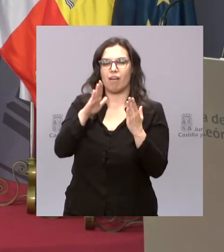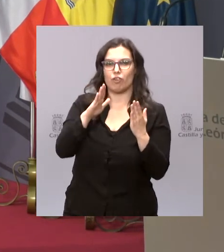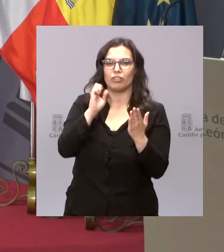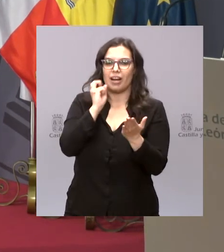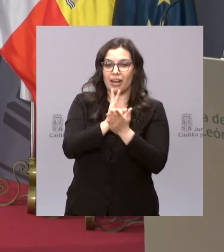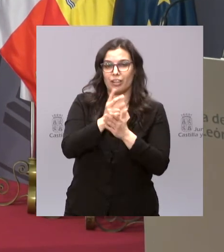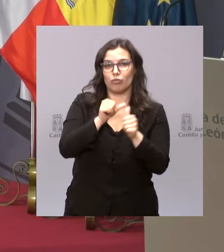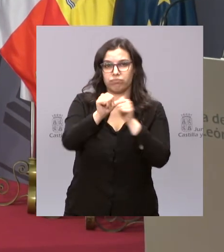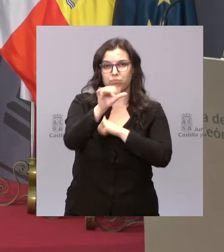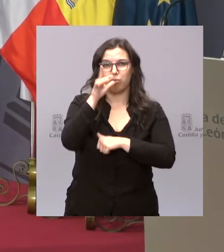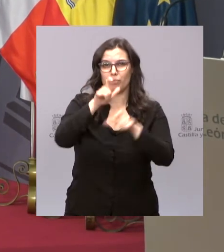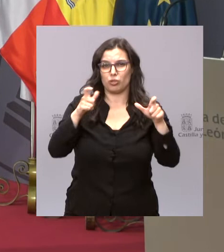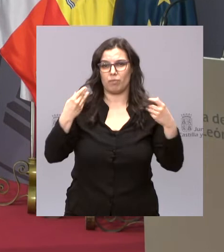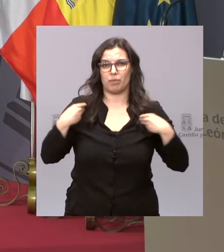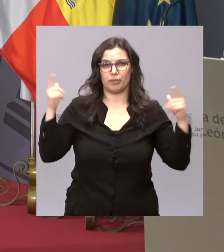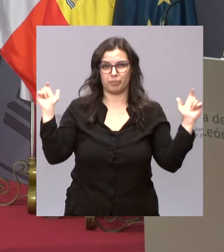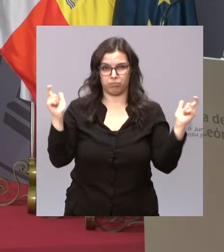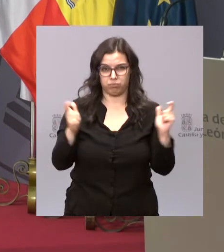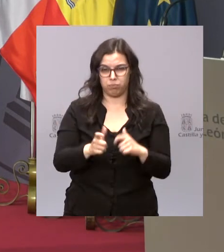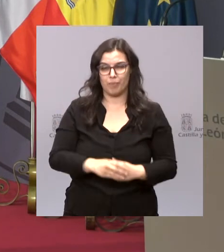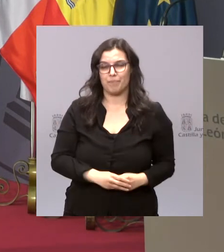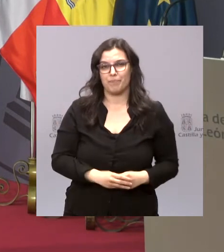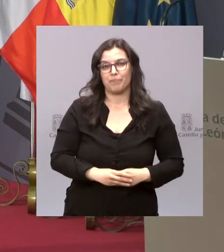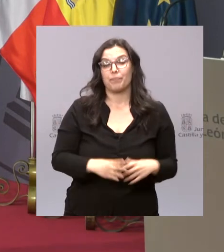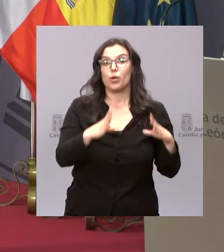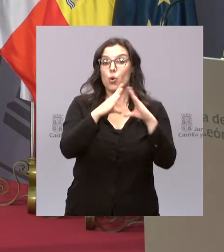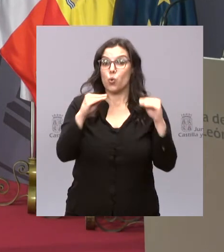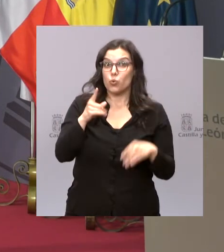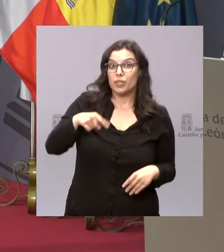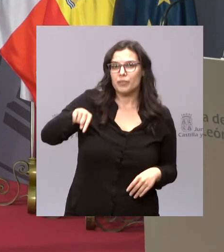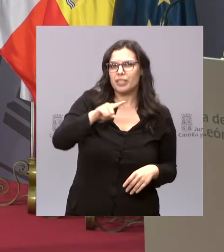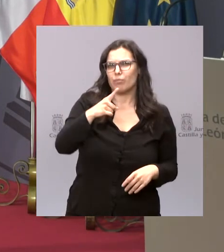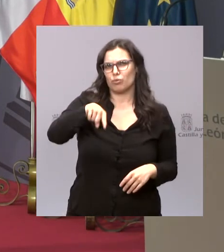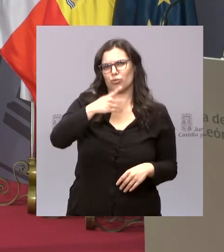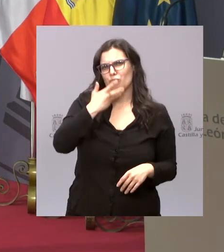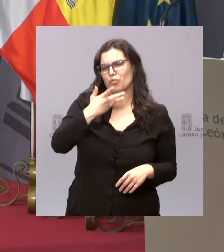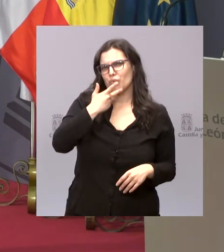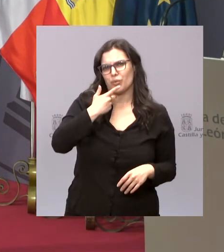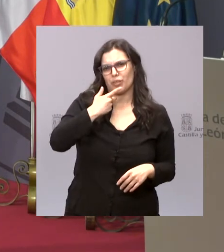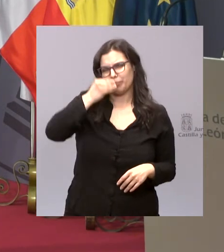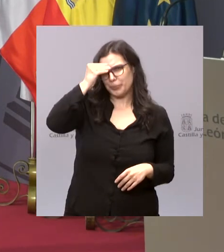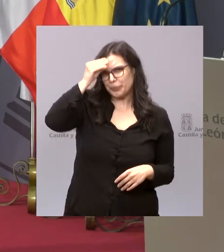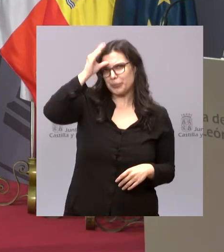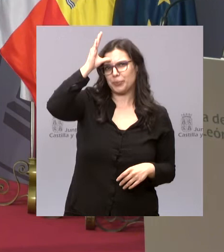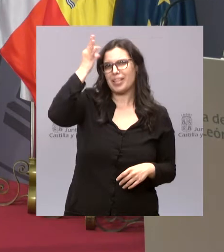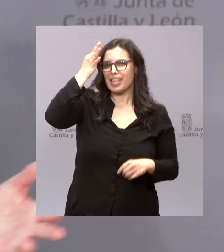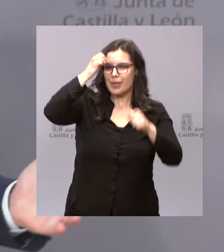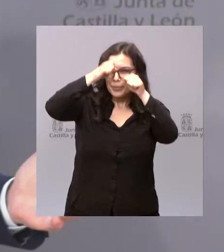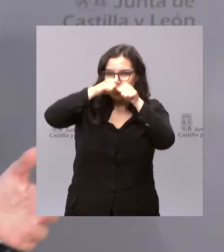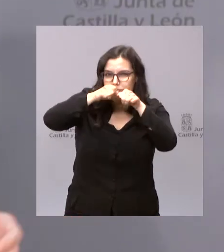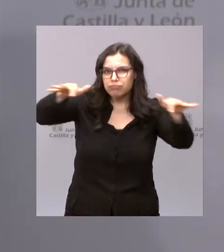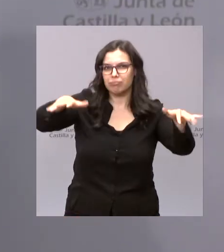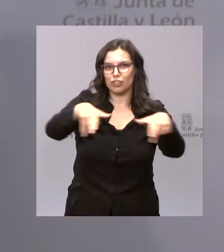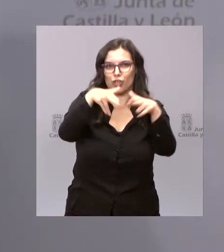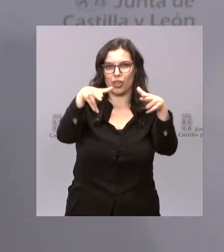retos demográficos. Las universidades tenéis un conocimiento que es preciso transferir a la sociedad. Hoy es un